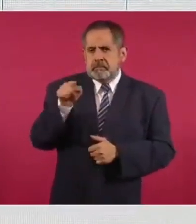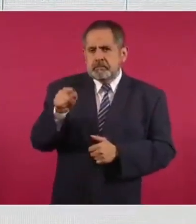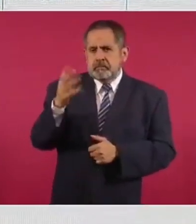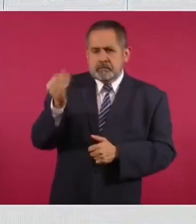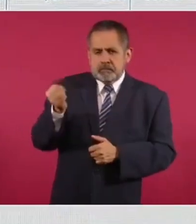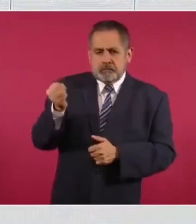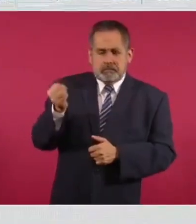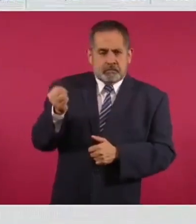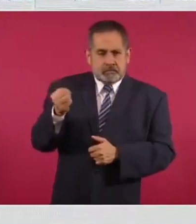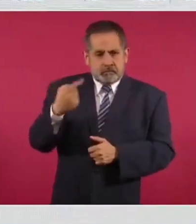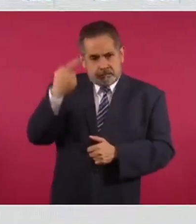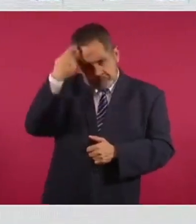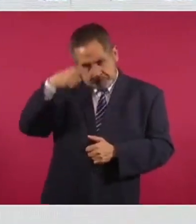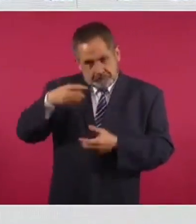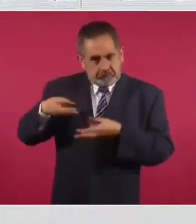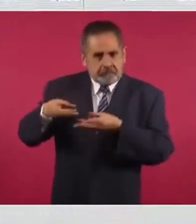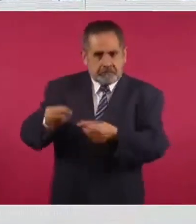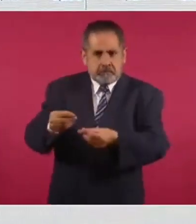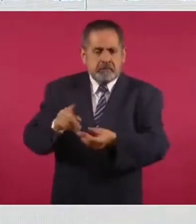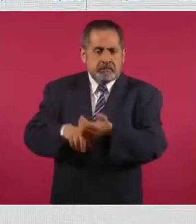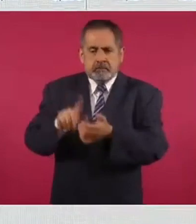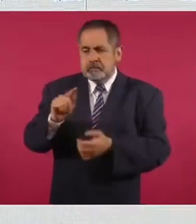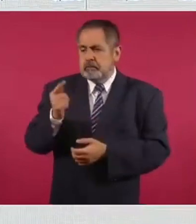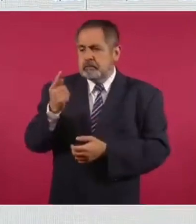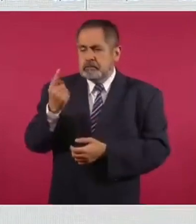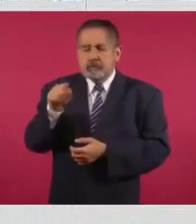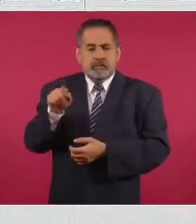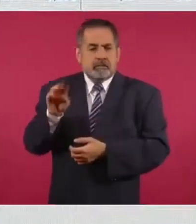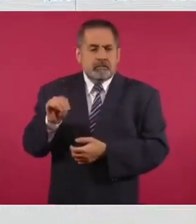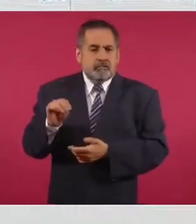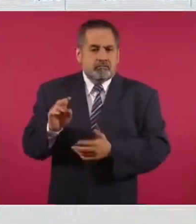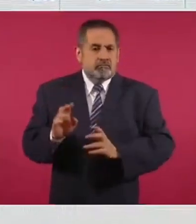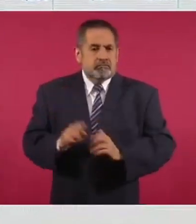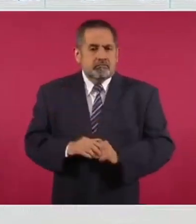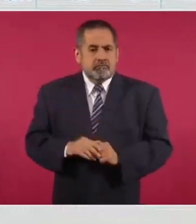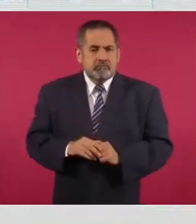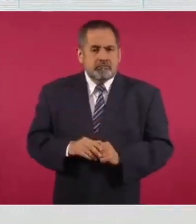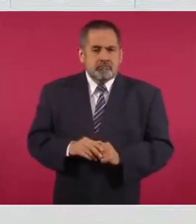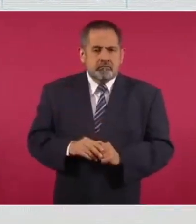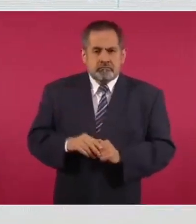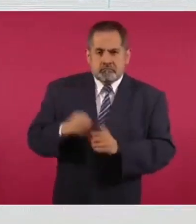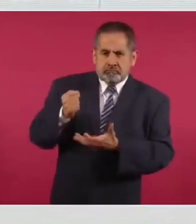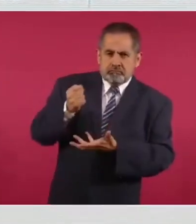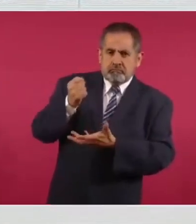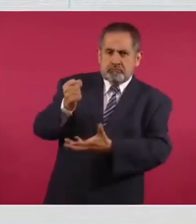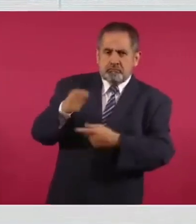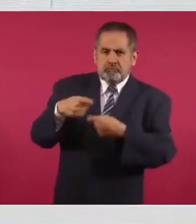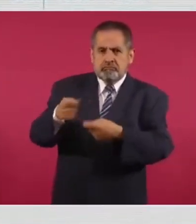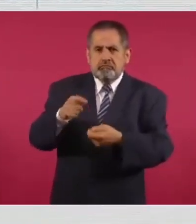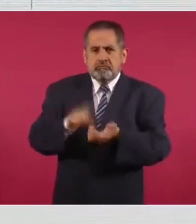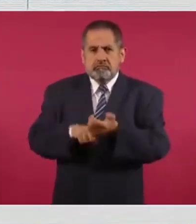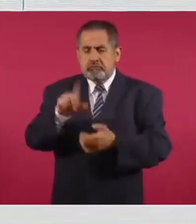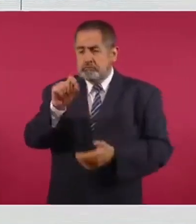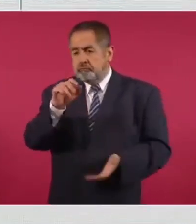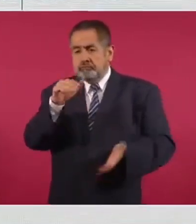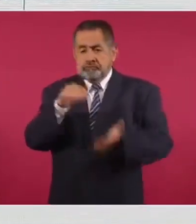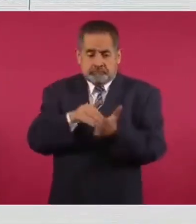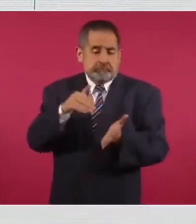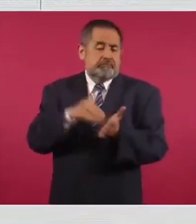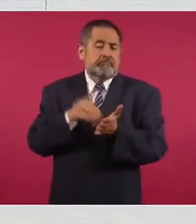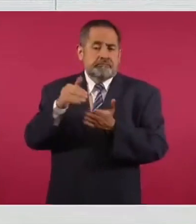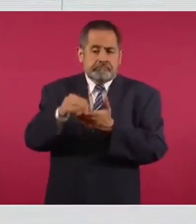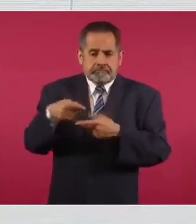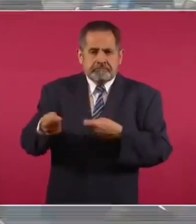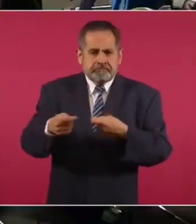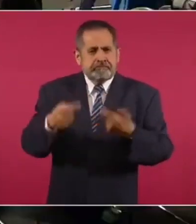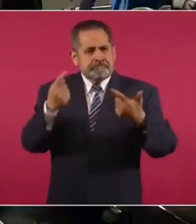71.9, hasta ahora ejercido. Es un presupuesto de 20,000 millones.